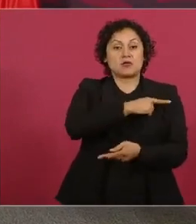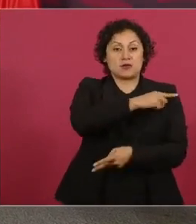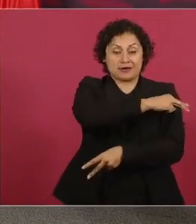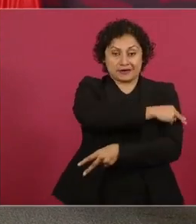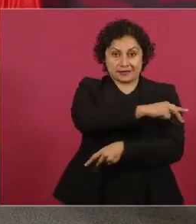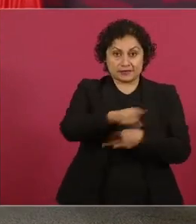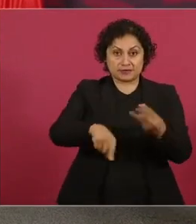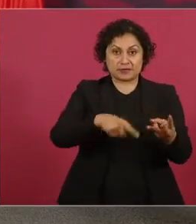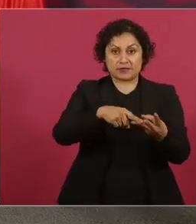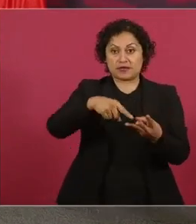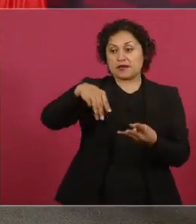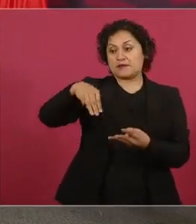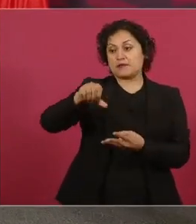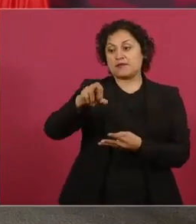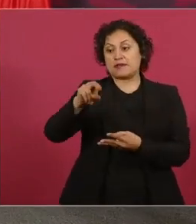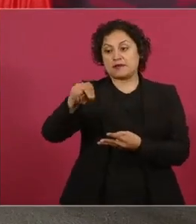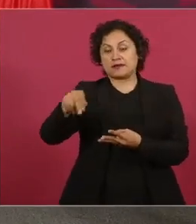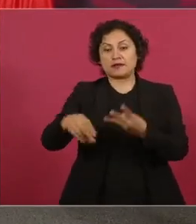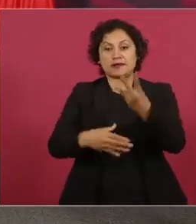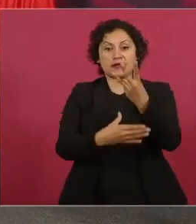como 25 mil